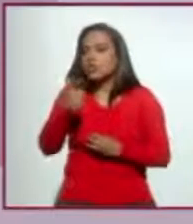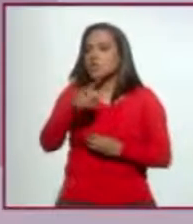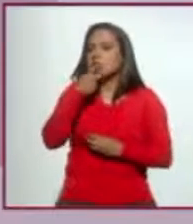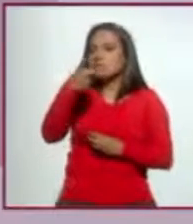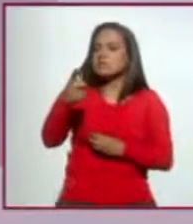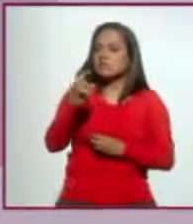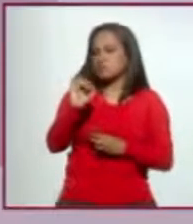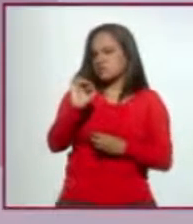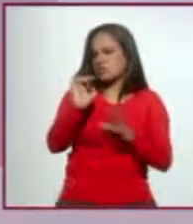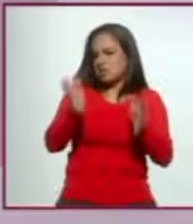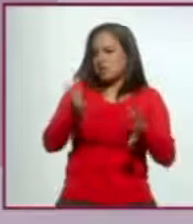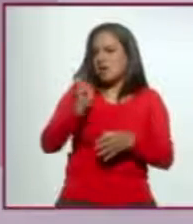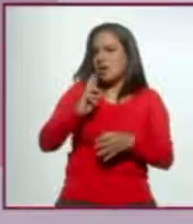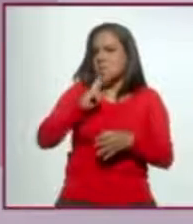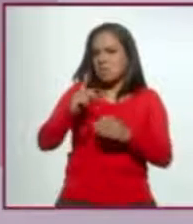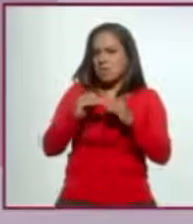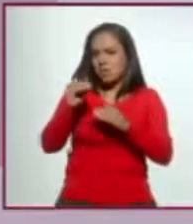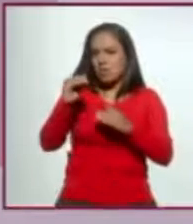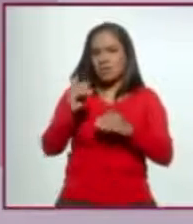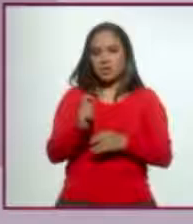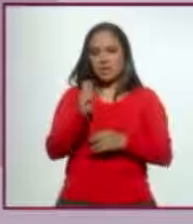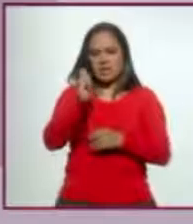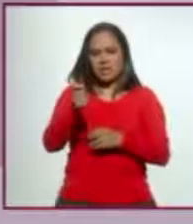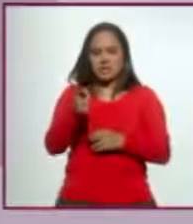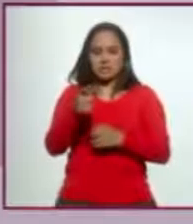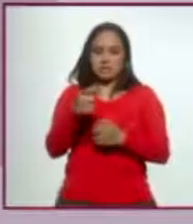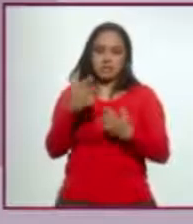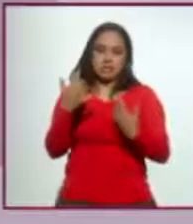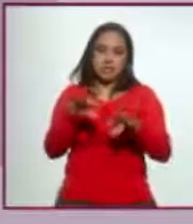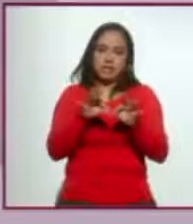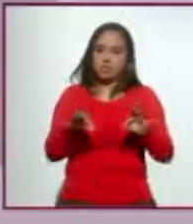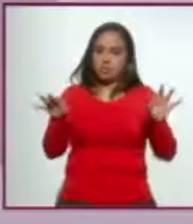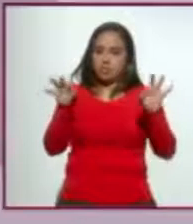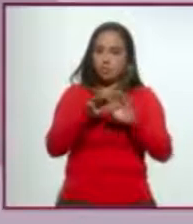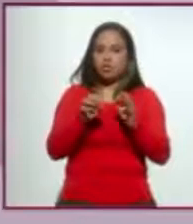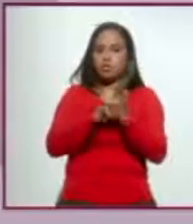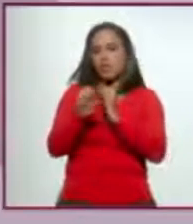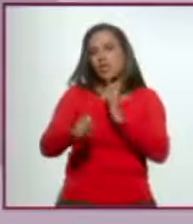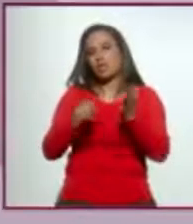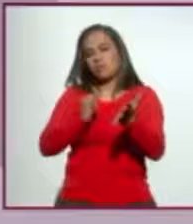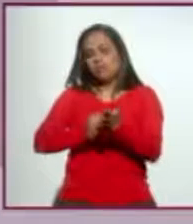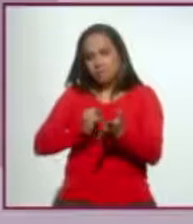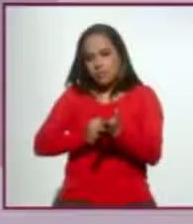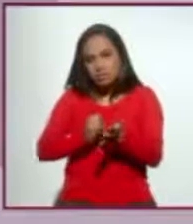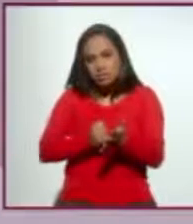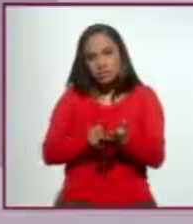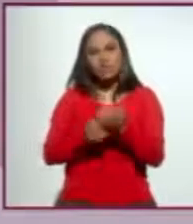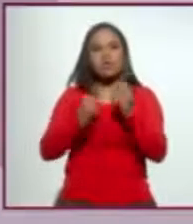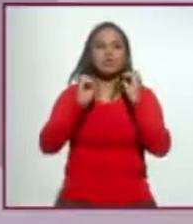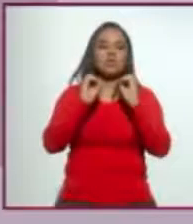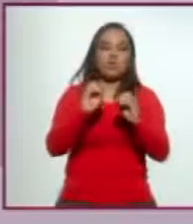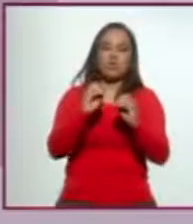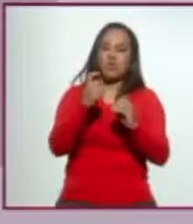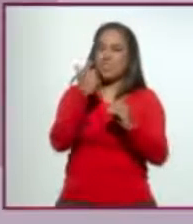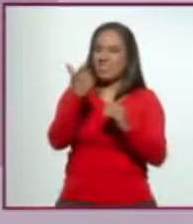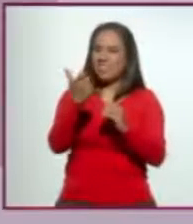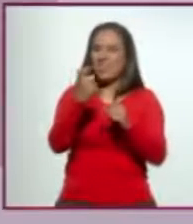mejorando. Es decir, este es un indicador muy sensible, como puede ser la inflación, como puede ser el tipo de